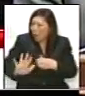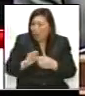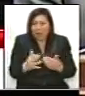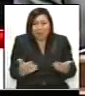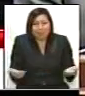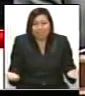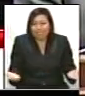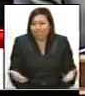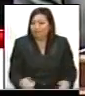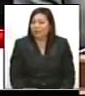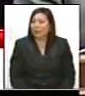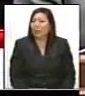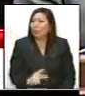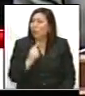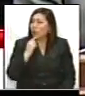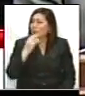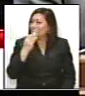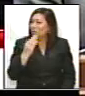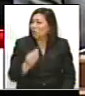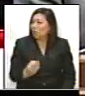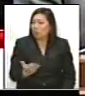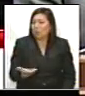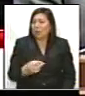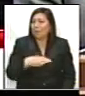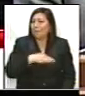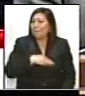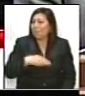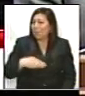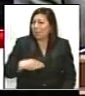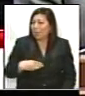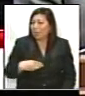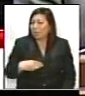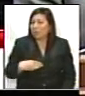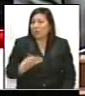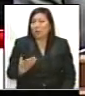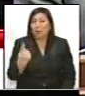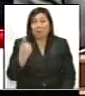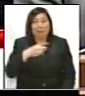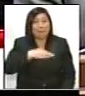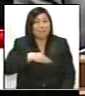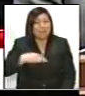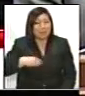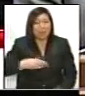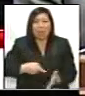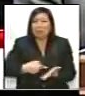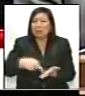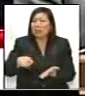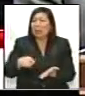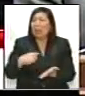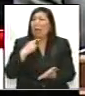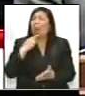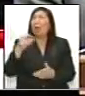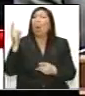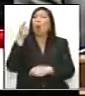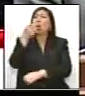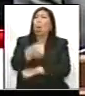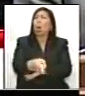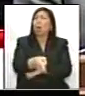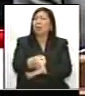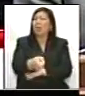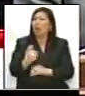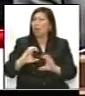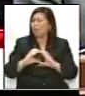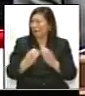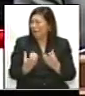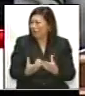presidenta. Y no es justo que el ministro Salvador del Solar salga nuevamente a pechar al Congreso. O sea,